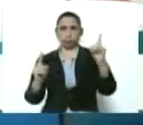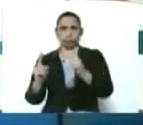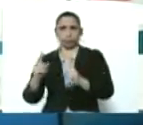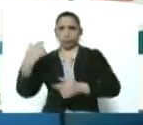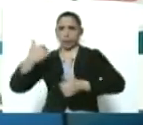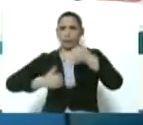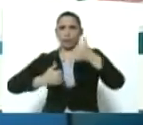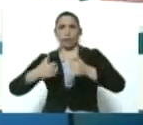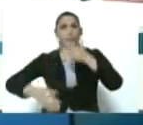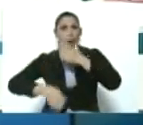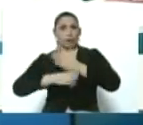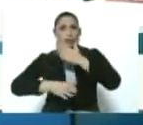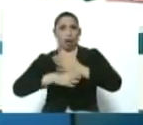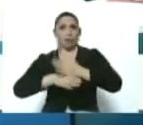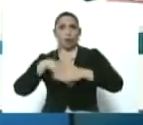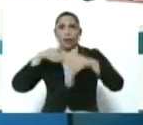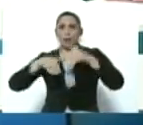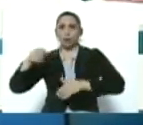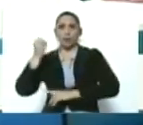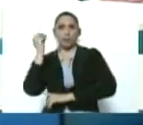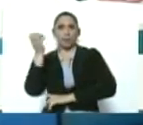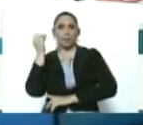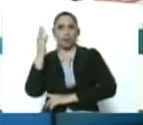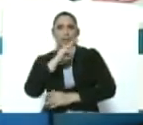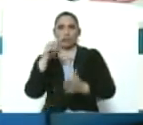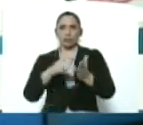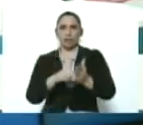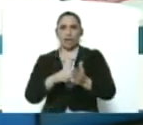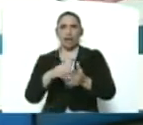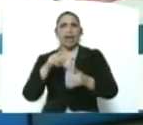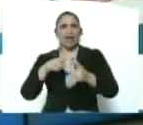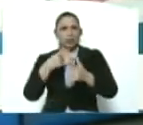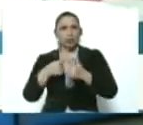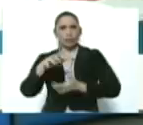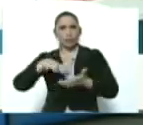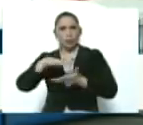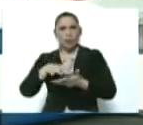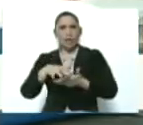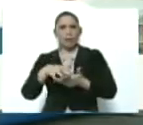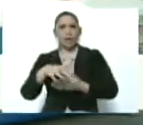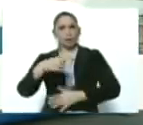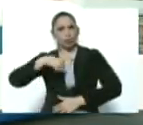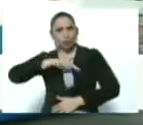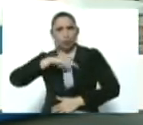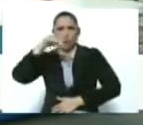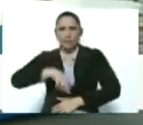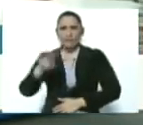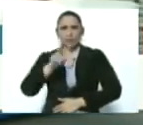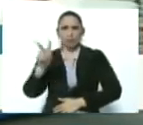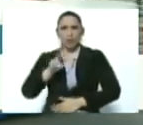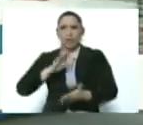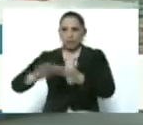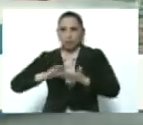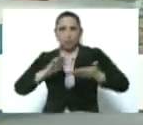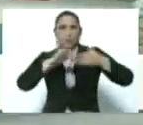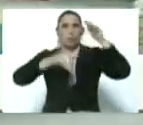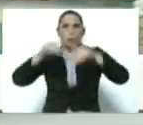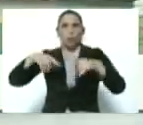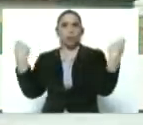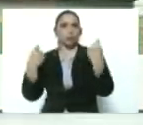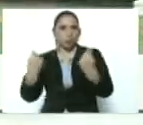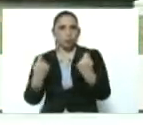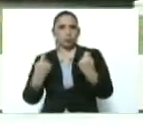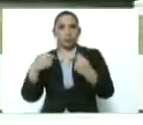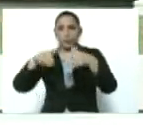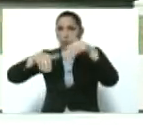la elección de la asamblea nacional y los asuntos entre los venezolanos los resolvemos con el voto popular en las urnas